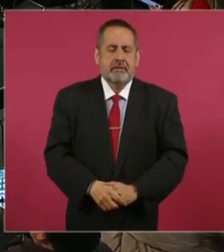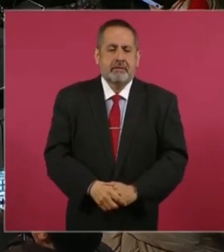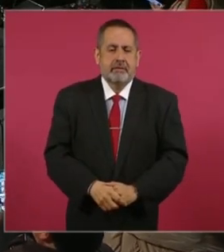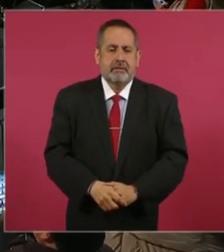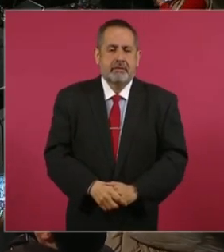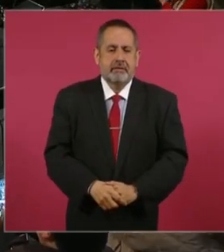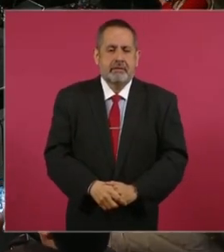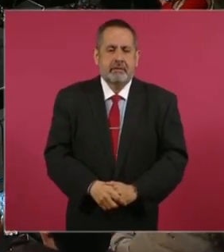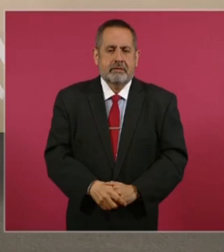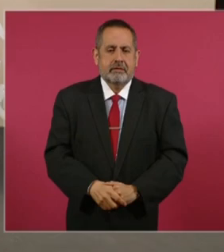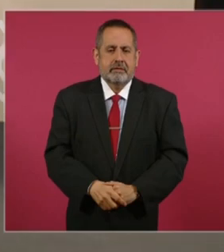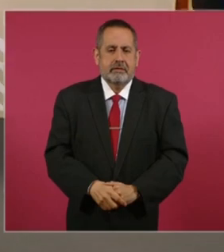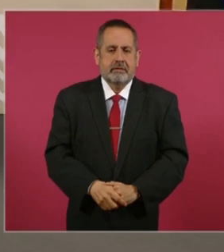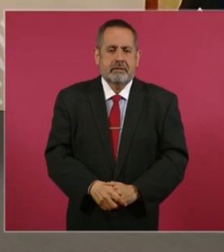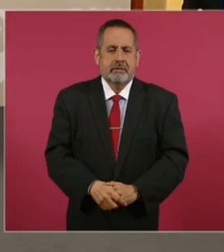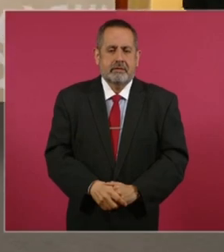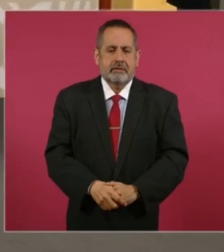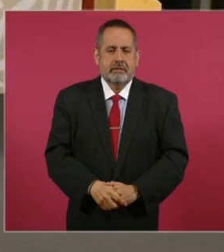Gracias.